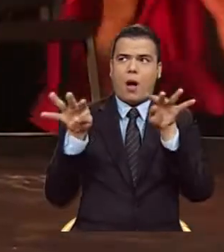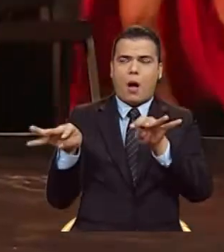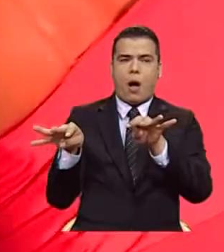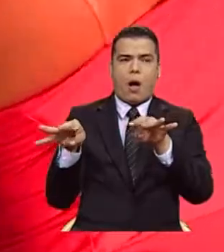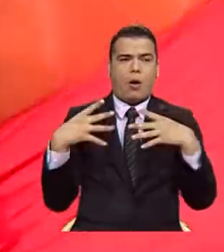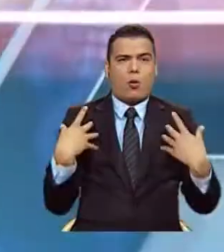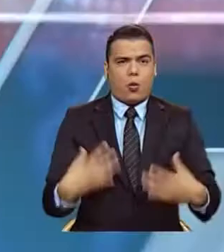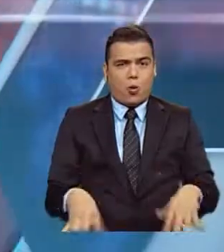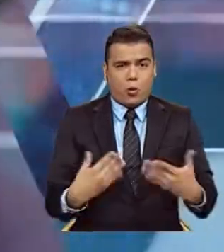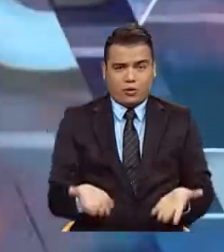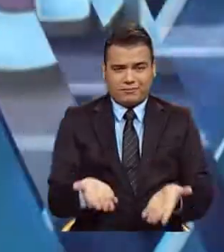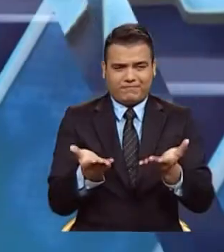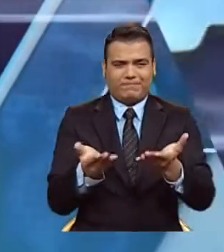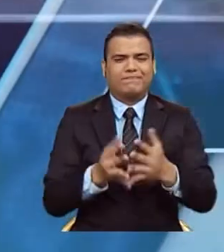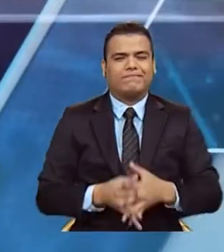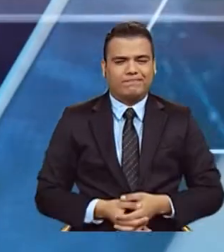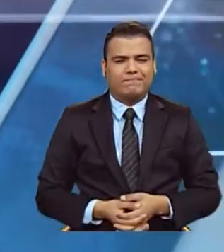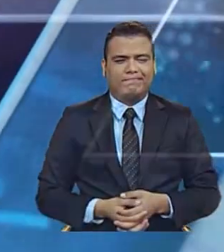redes sociales.